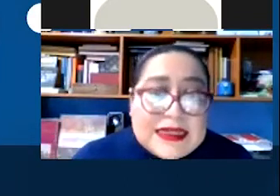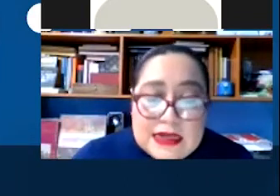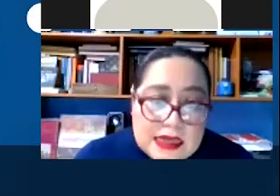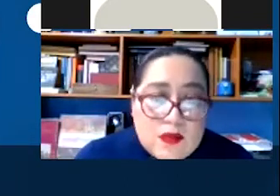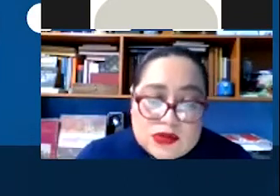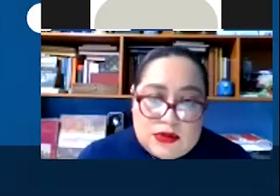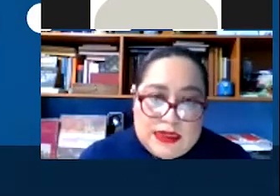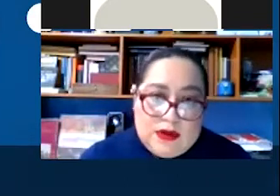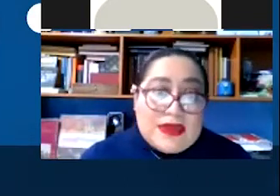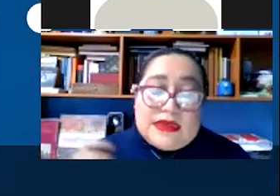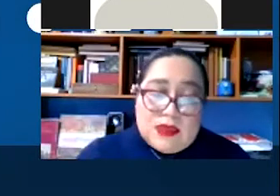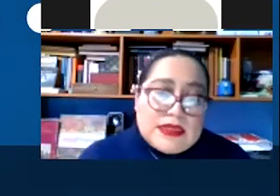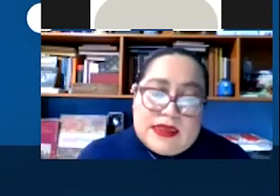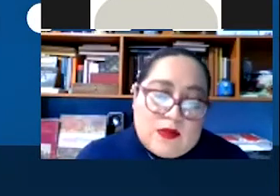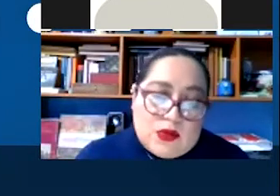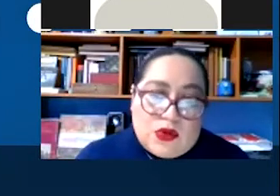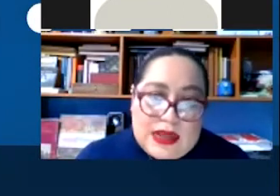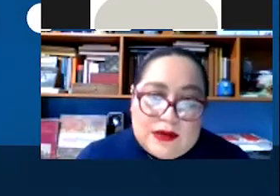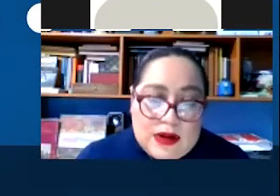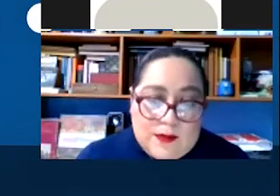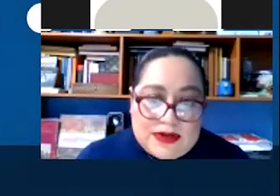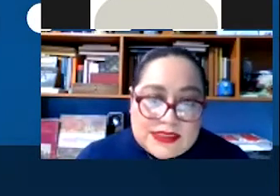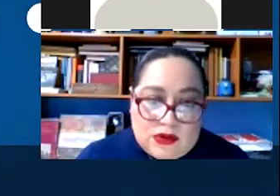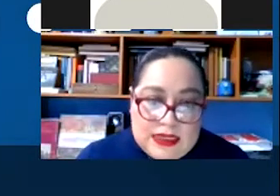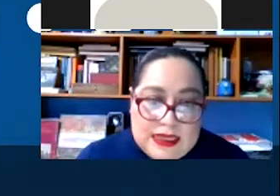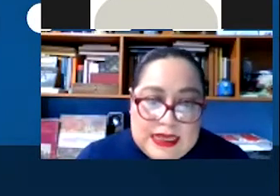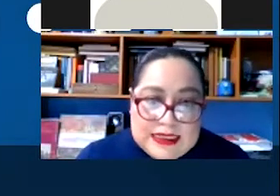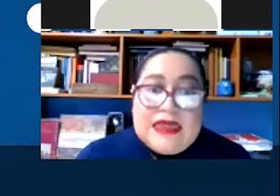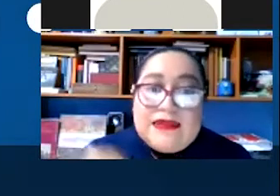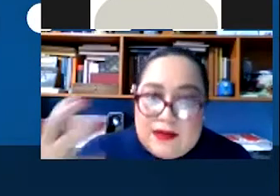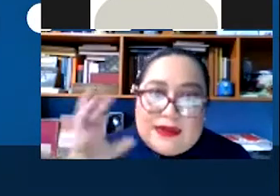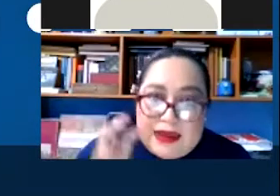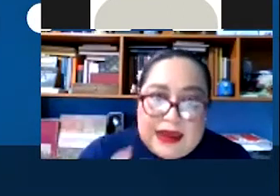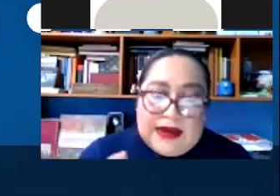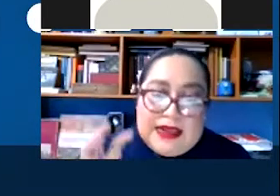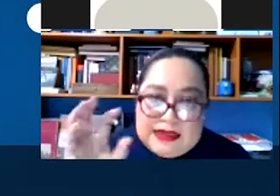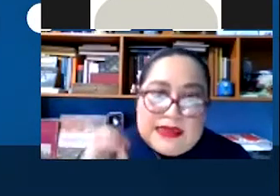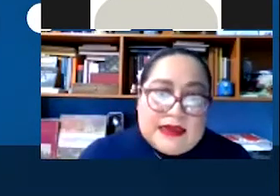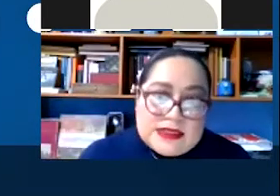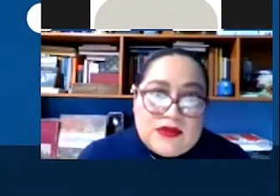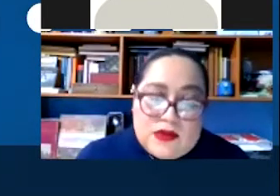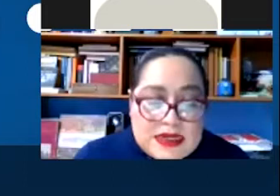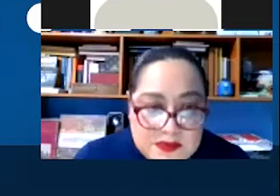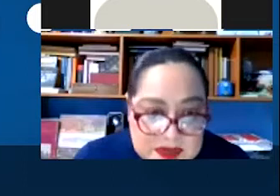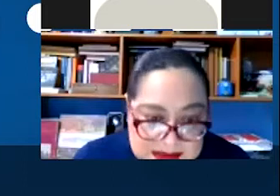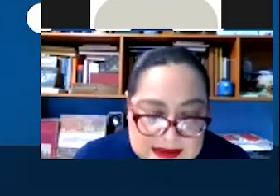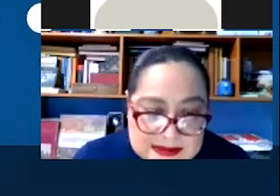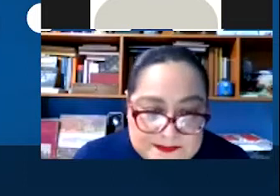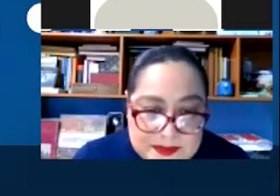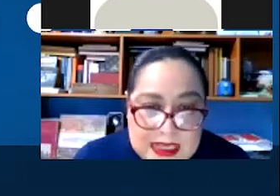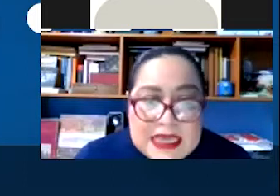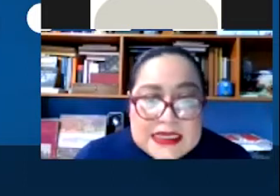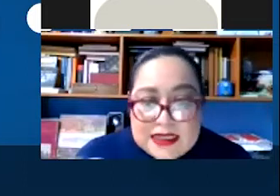actividades que realizamos o atenciones que damos con la población, que deben de caer en este registro de buenas